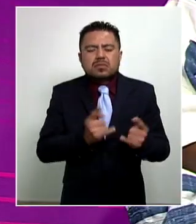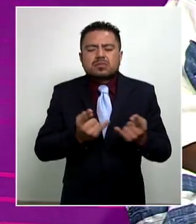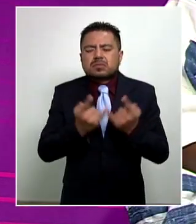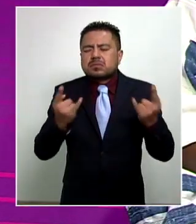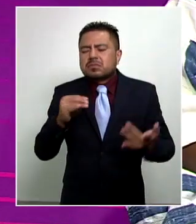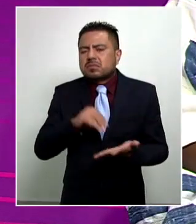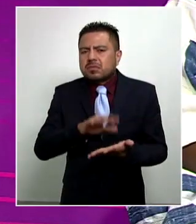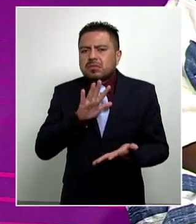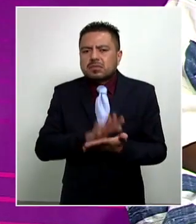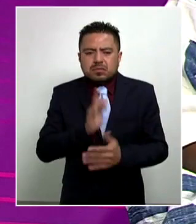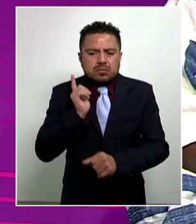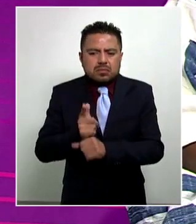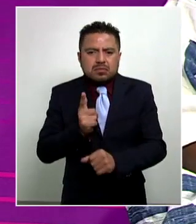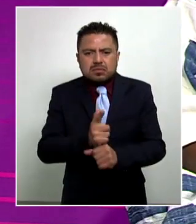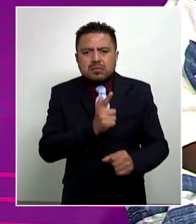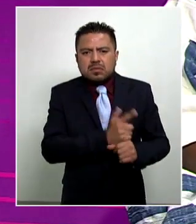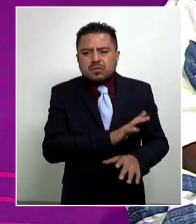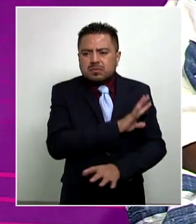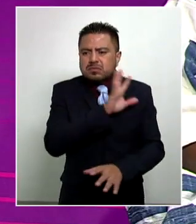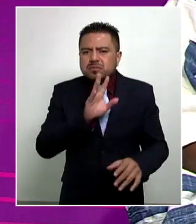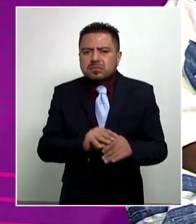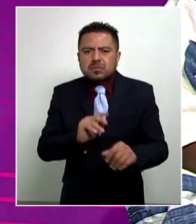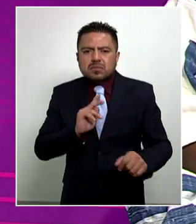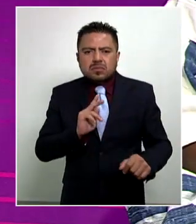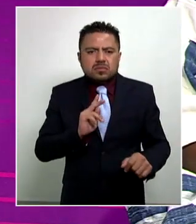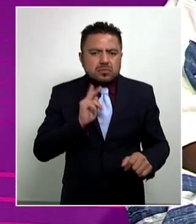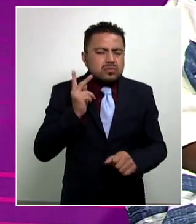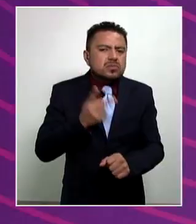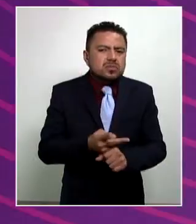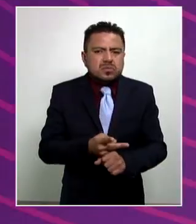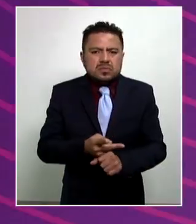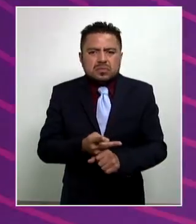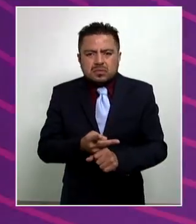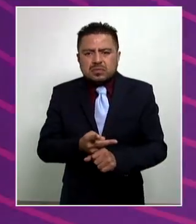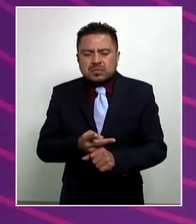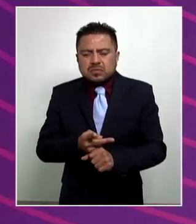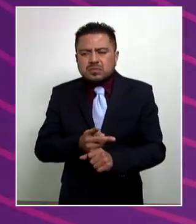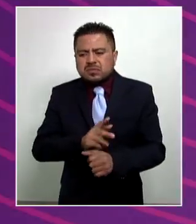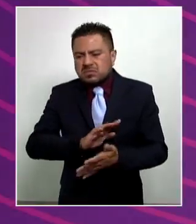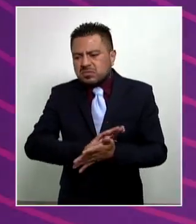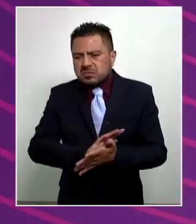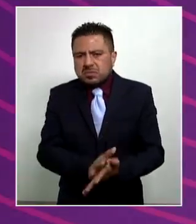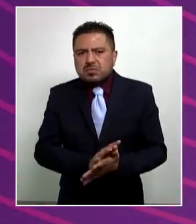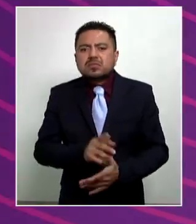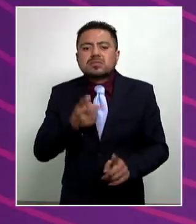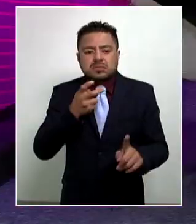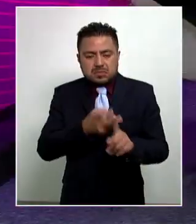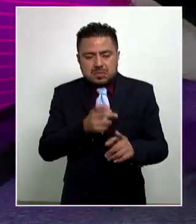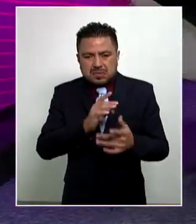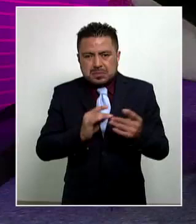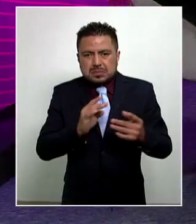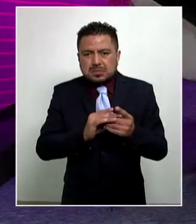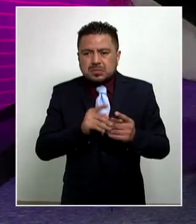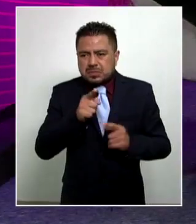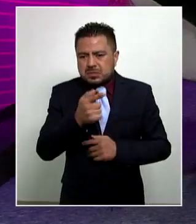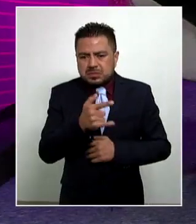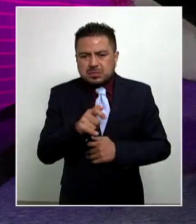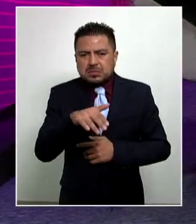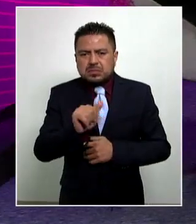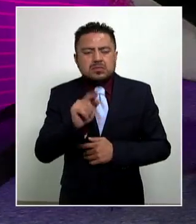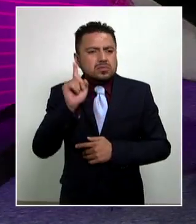han identificado bajo vulnerabilidad y discriminación. Gina, en esta intersección de ser una